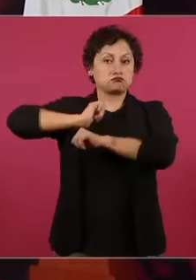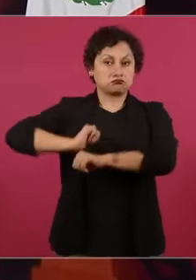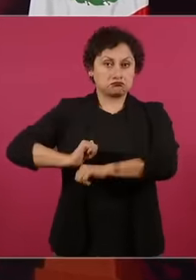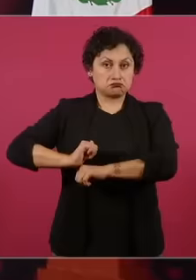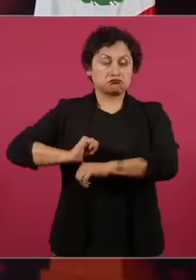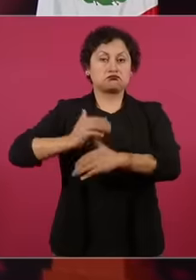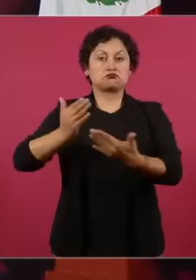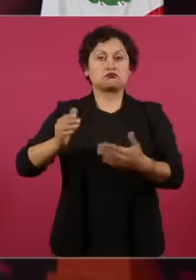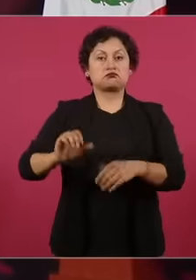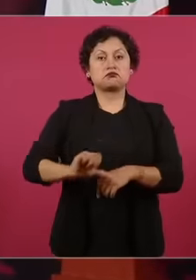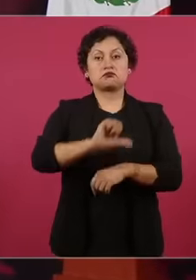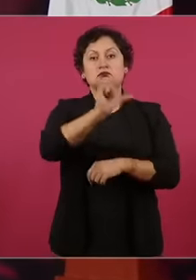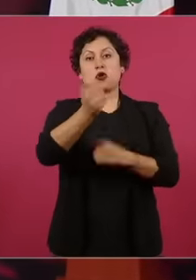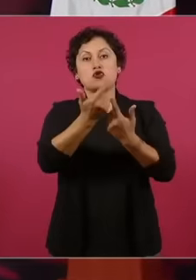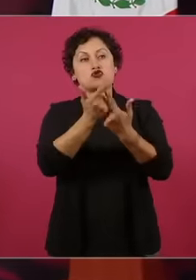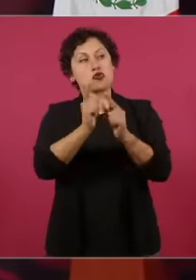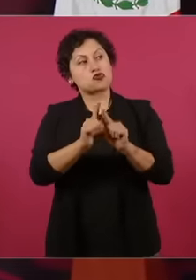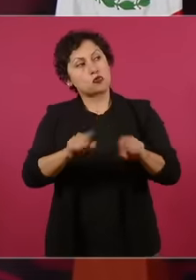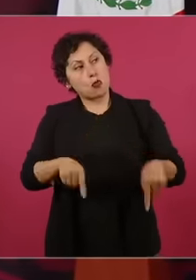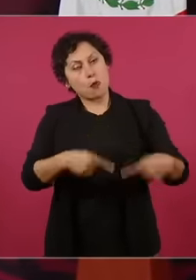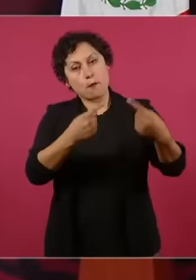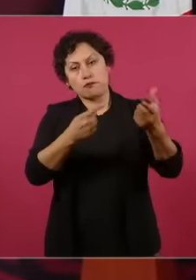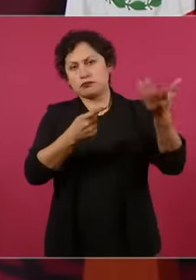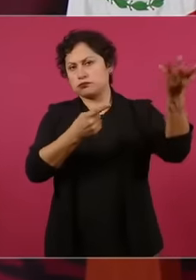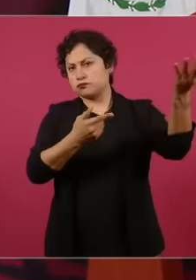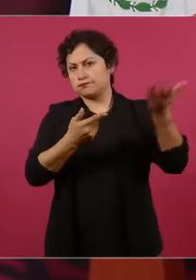de oposición,